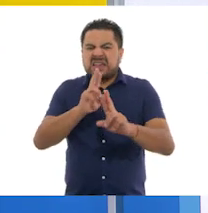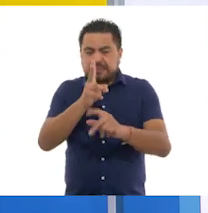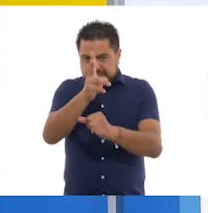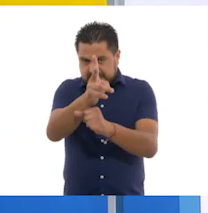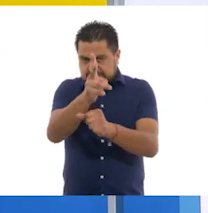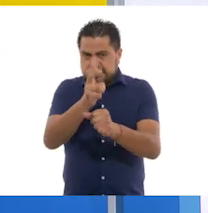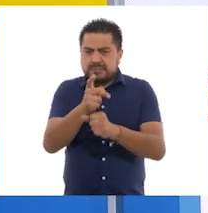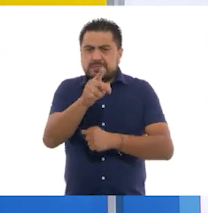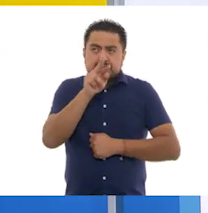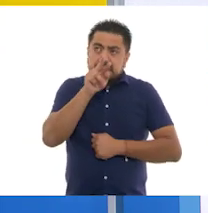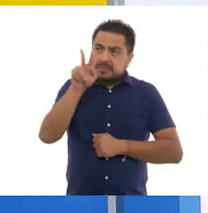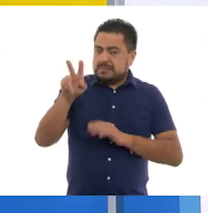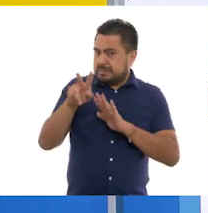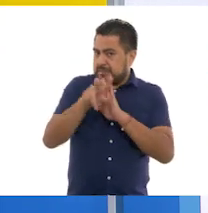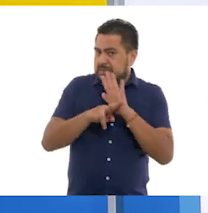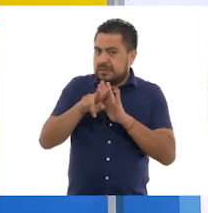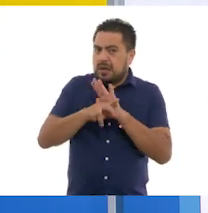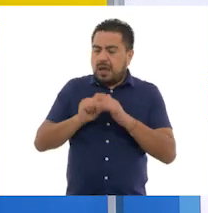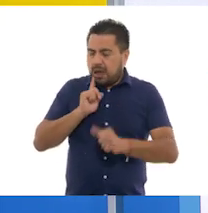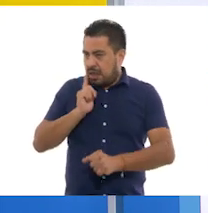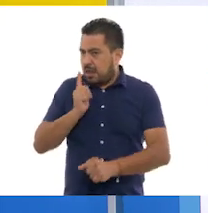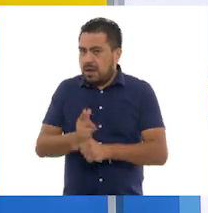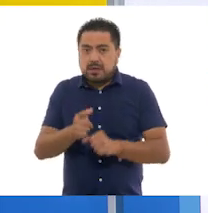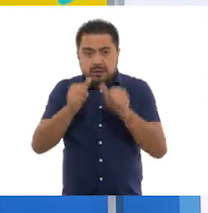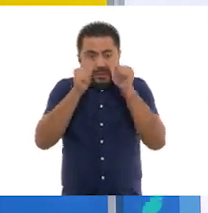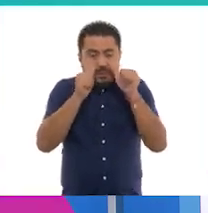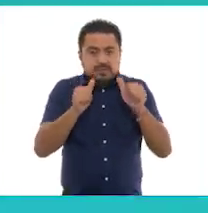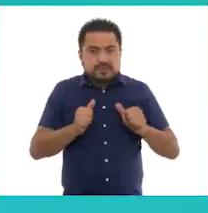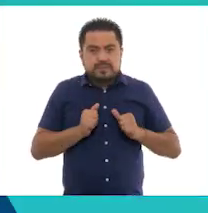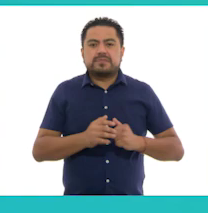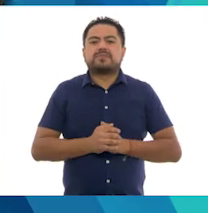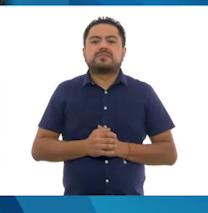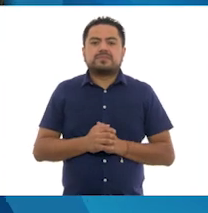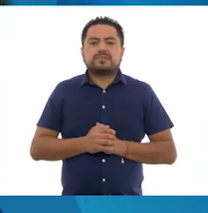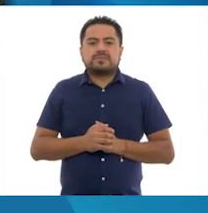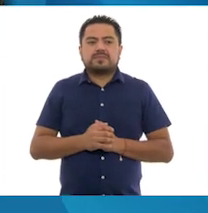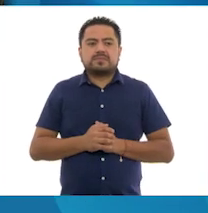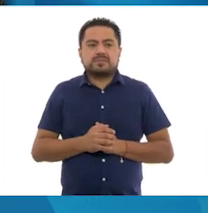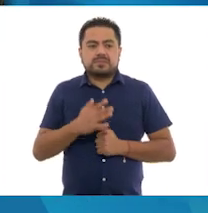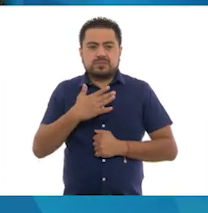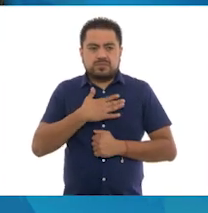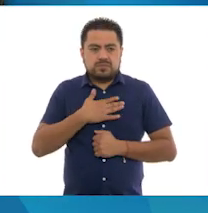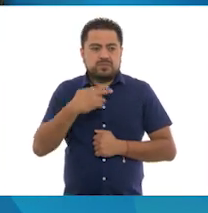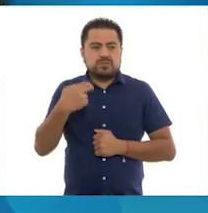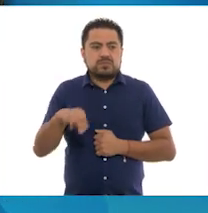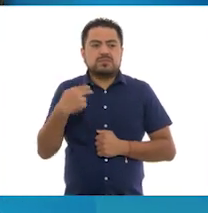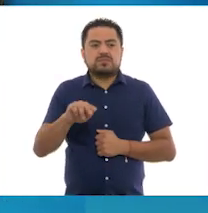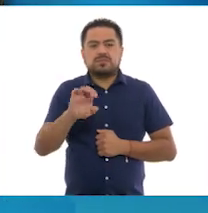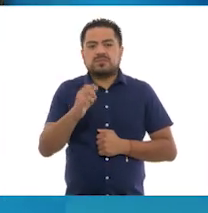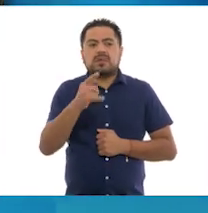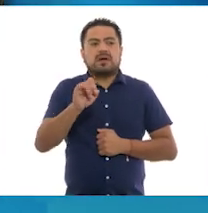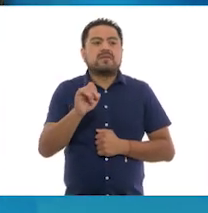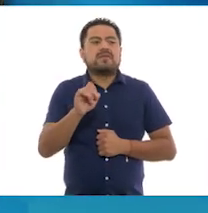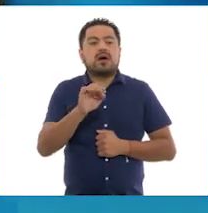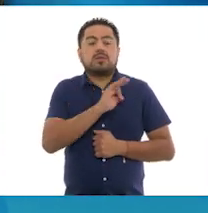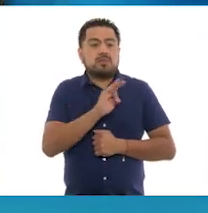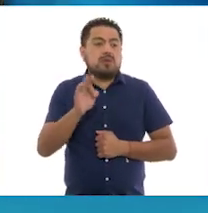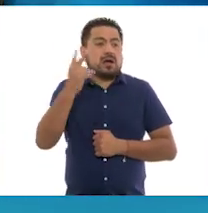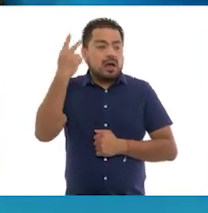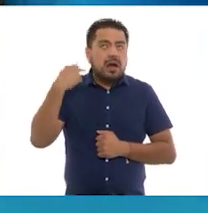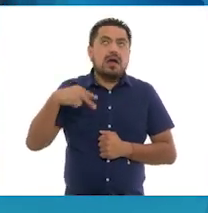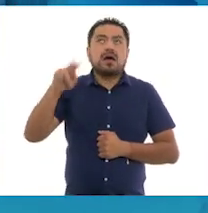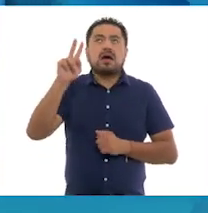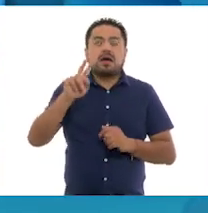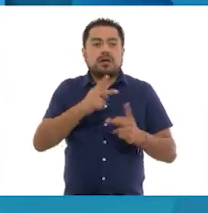invito a que observen el siguiente video para descubrirlo. Pongan mucha atención. Soy Ega Vallejo y me pregunto si se puede viajar a un